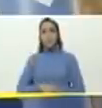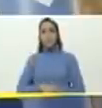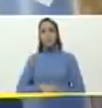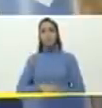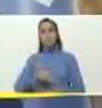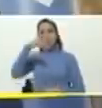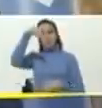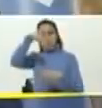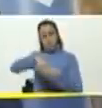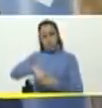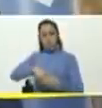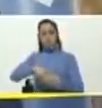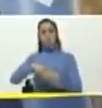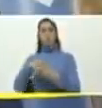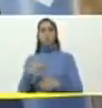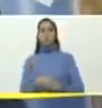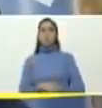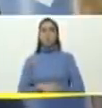introdujo